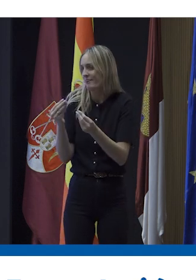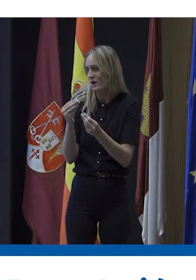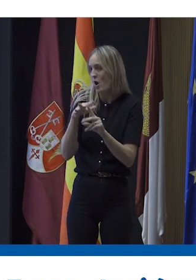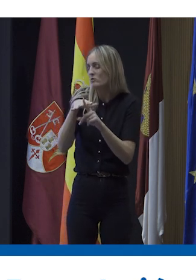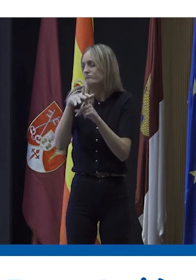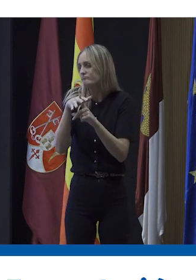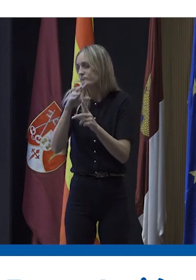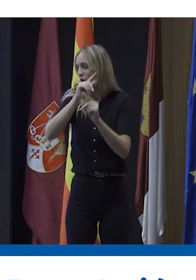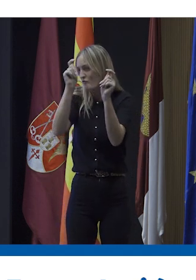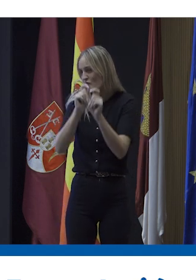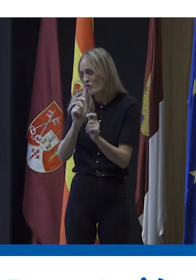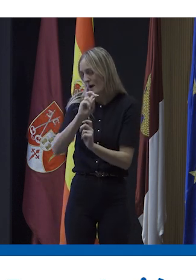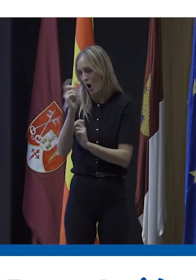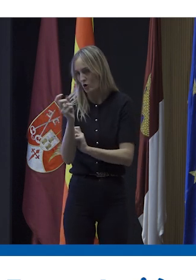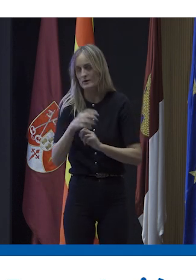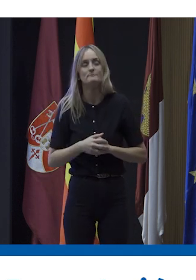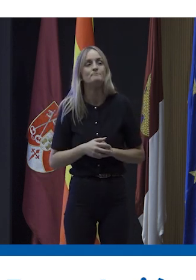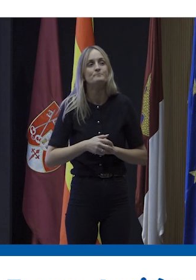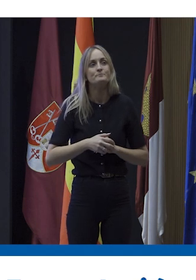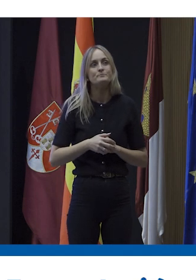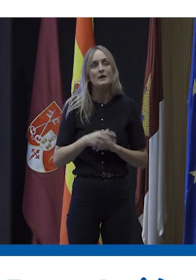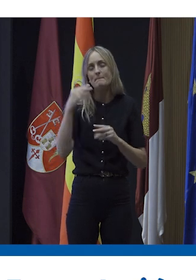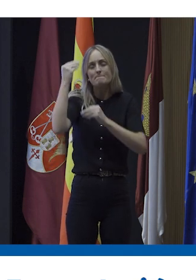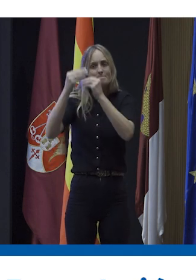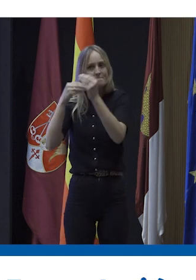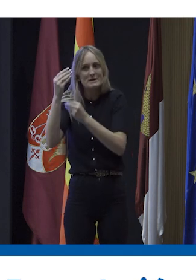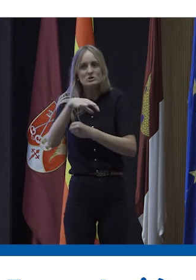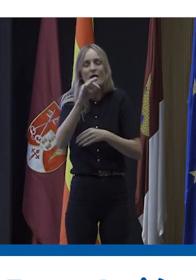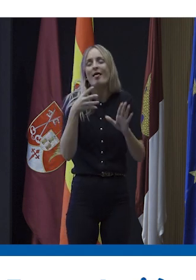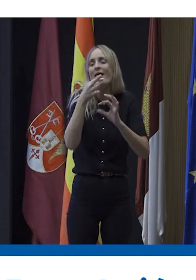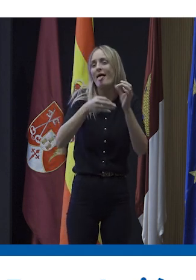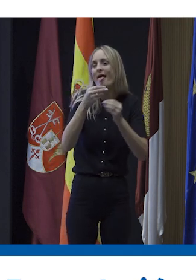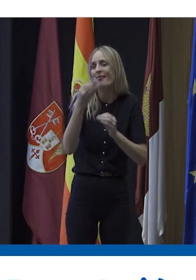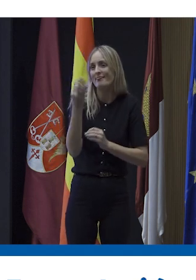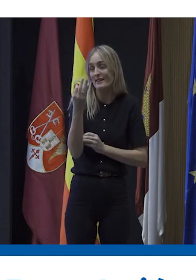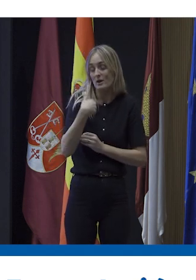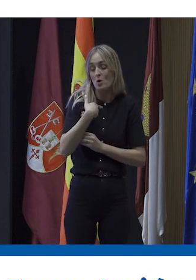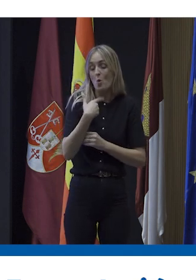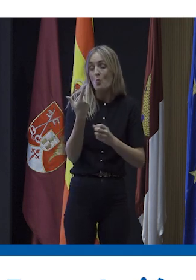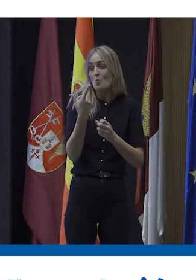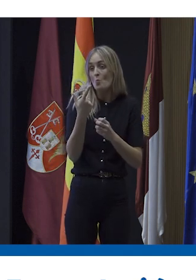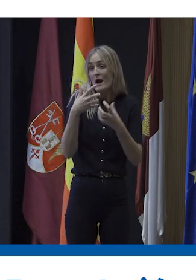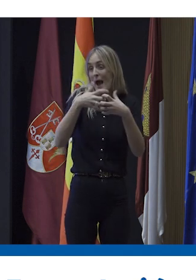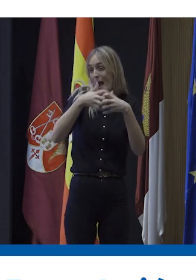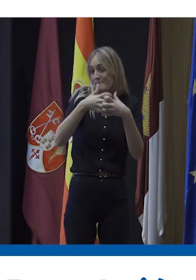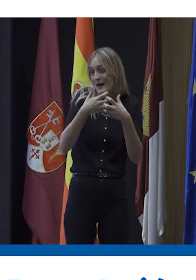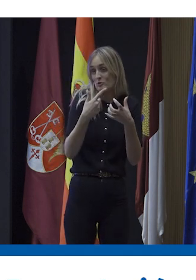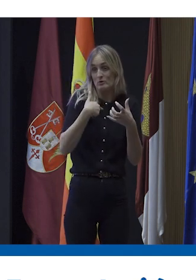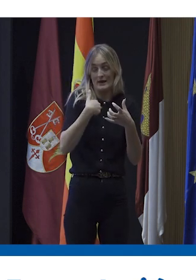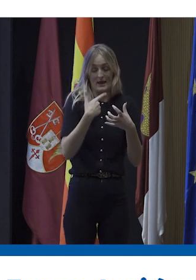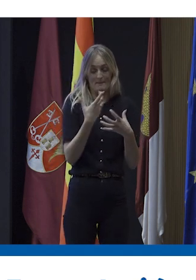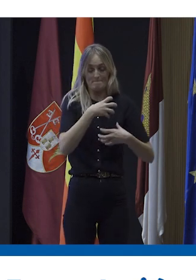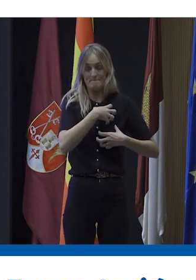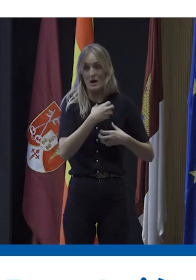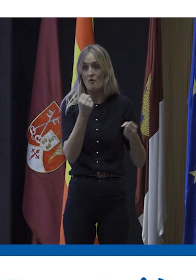nunca. Y lo que él pensó fue en que habría que hacer algún tipo de dispositivo que pudiera hacer la función del corazón y el